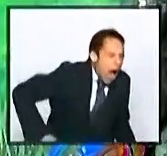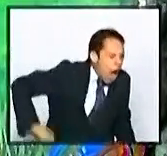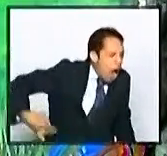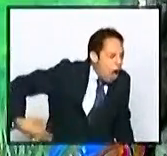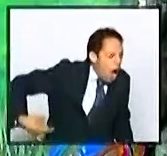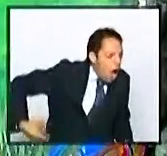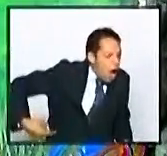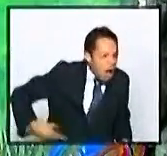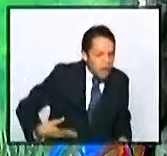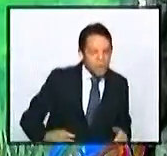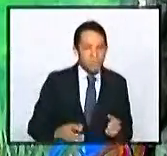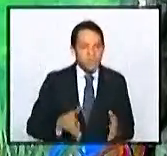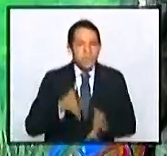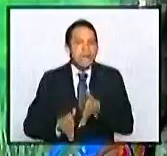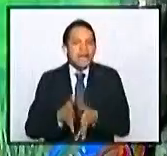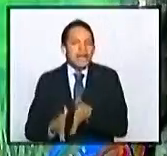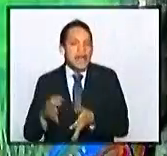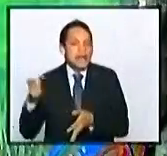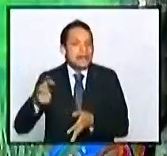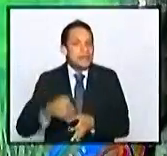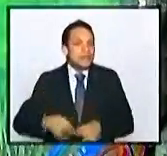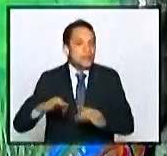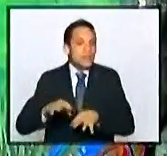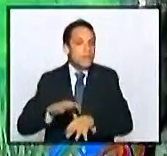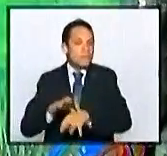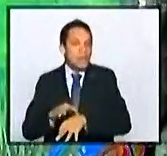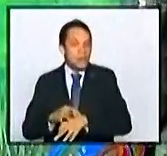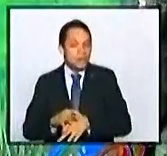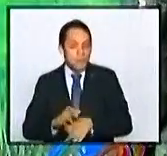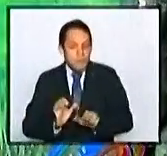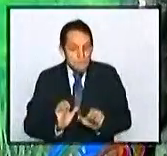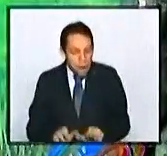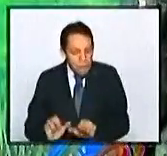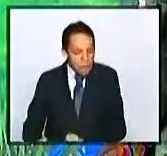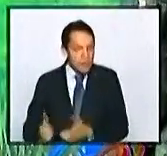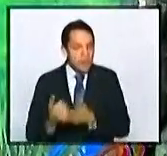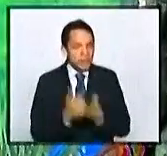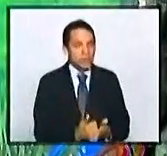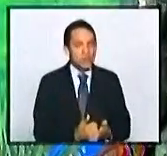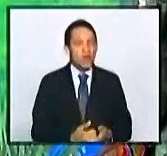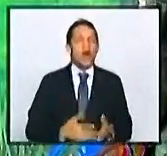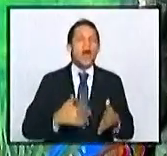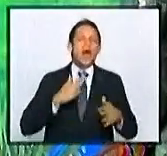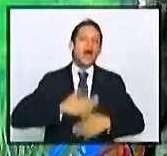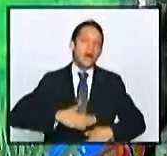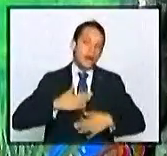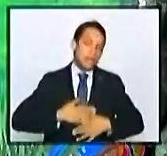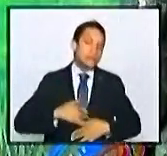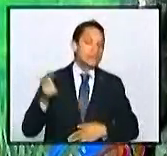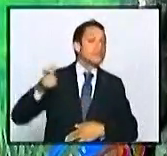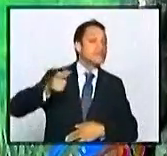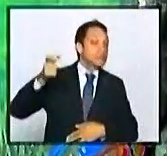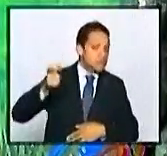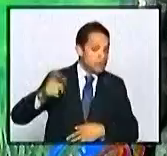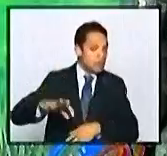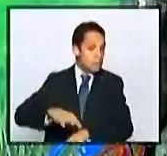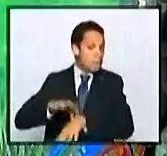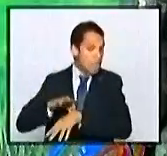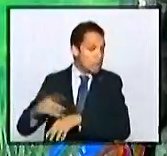el resto de la vida mientras no le hagan esa manipulación de cuadrar ese hueso. Entonces se necesita ese tipo de